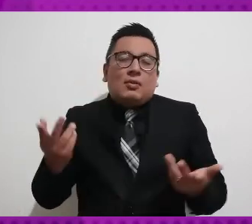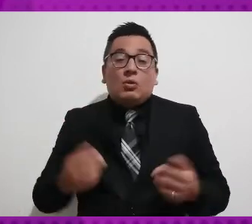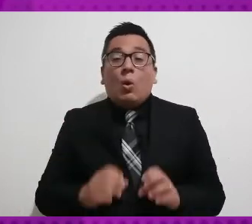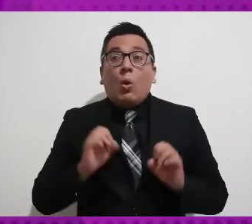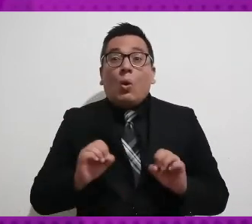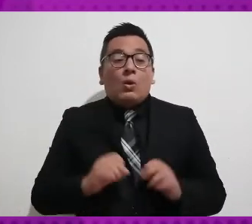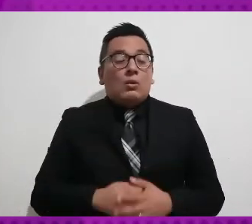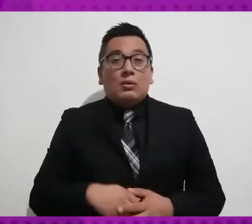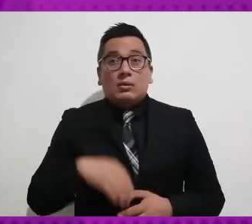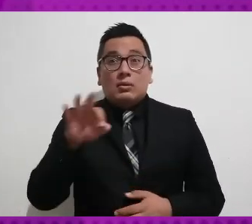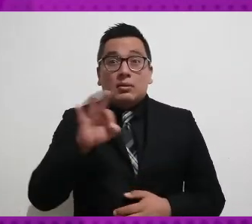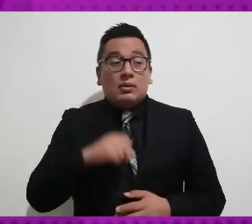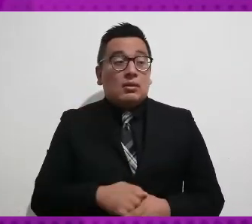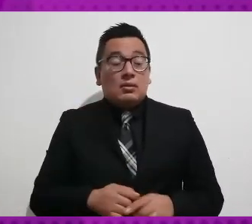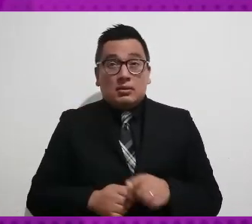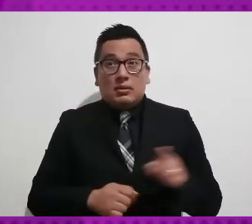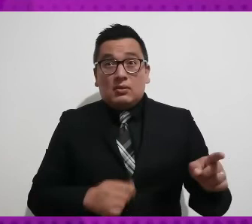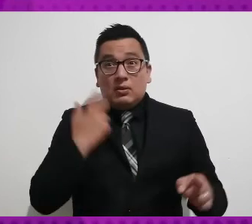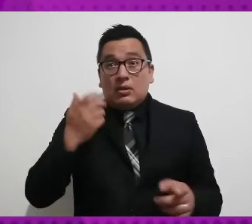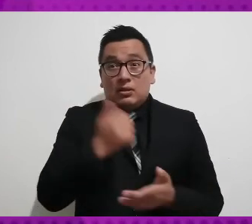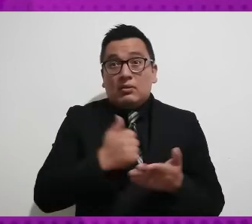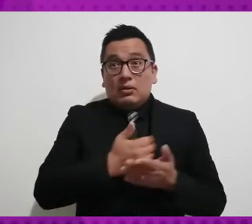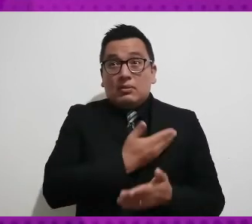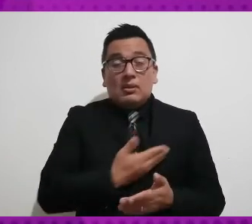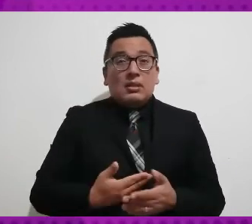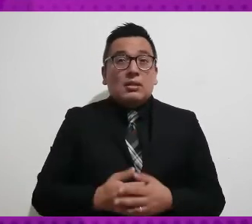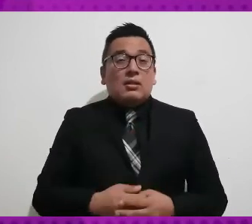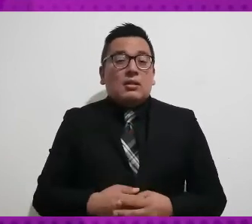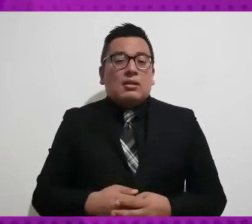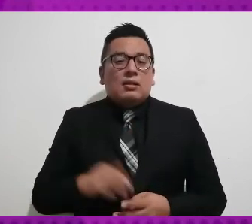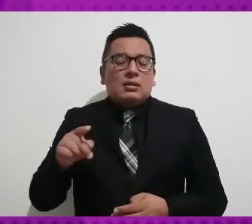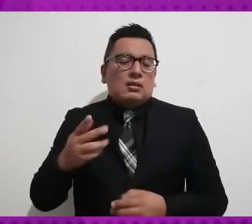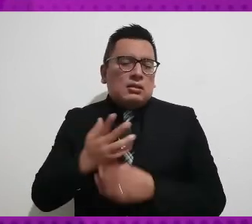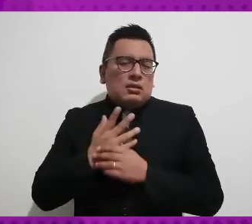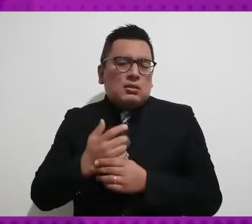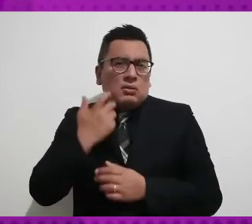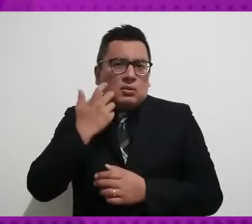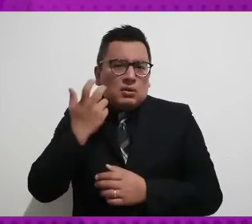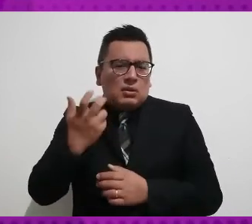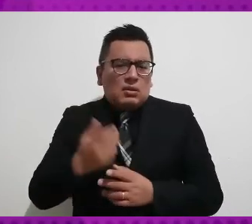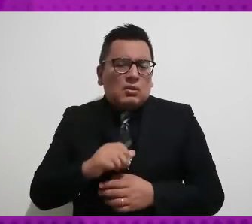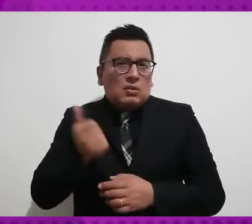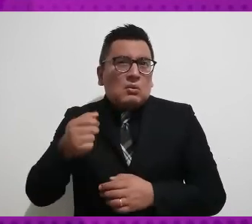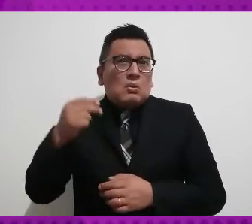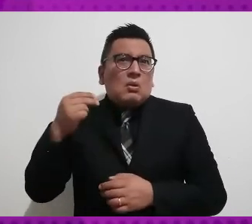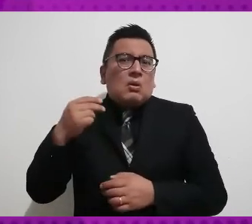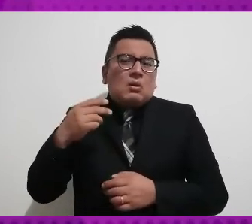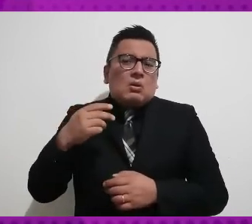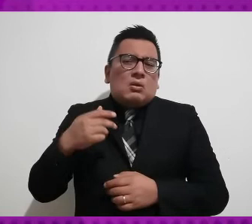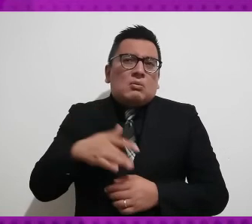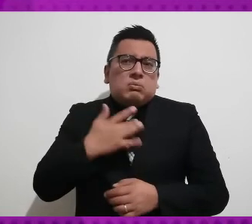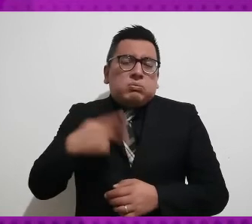ayuntamiento que pareciera que si tú le quitas el nombre y lo pones en otro municipio también aplican porque son puros lugares